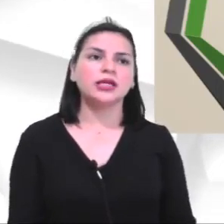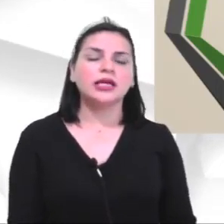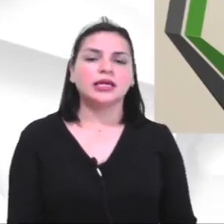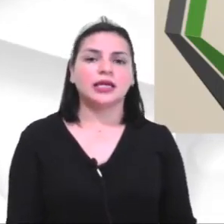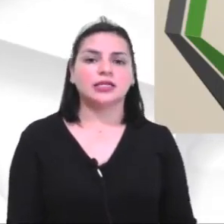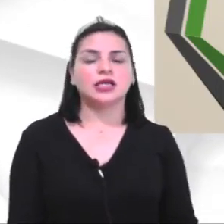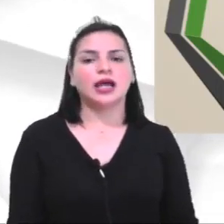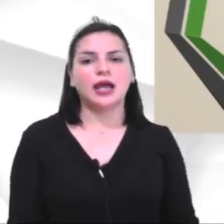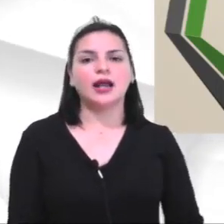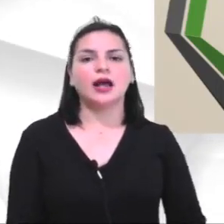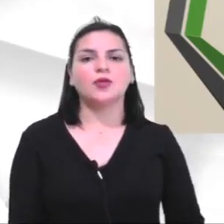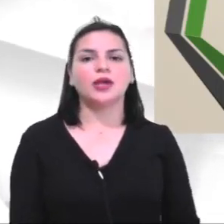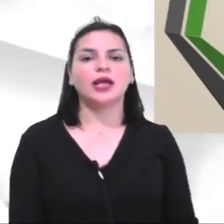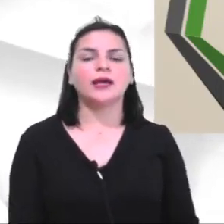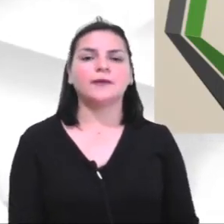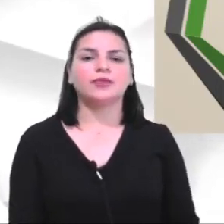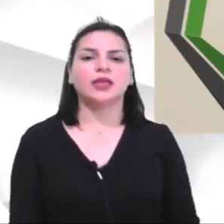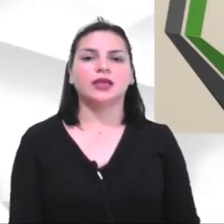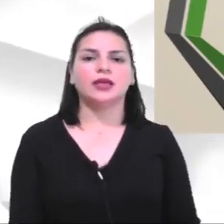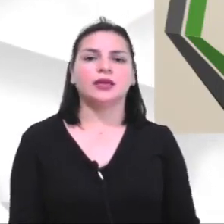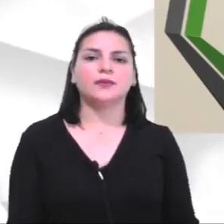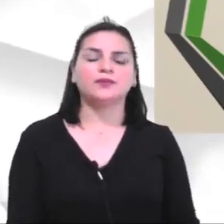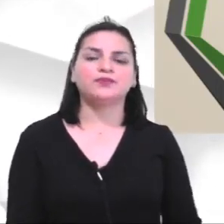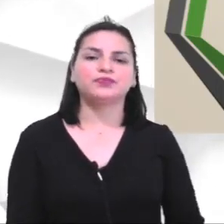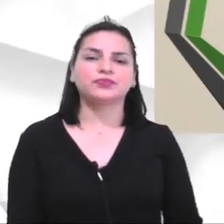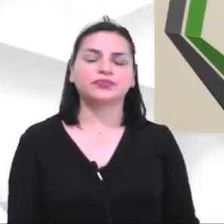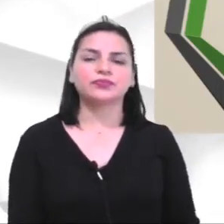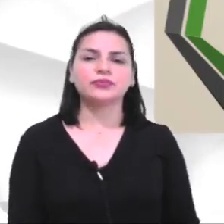menos llegar a